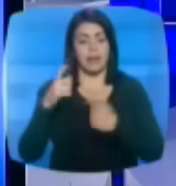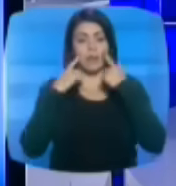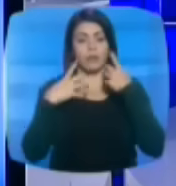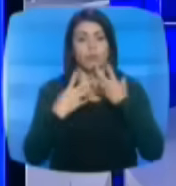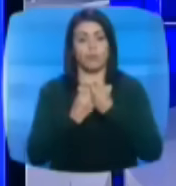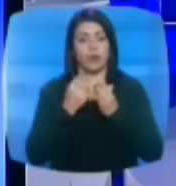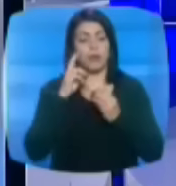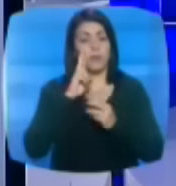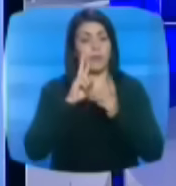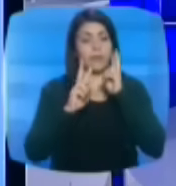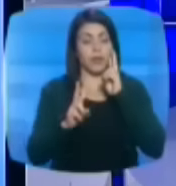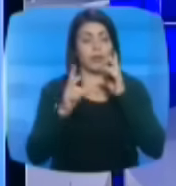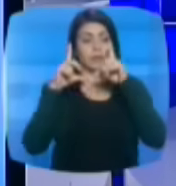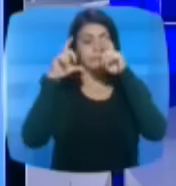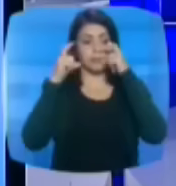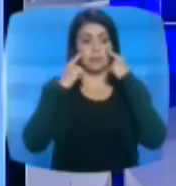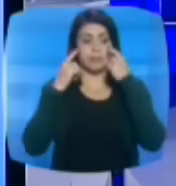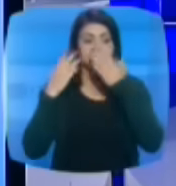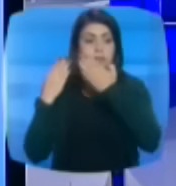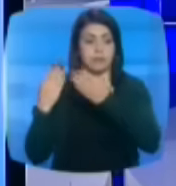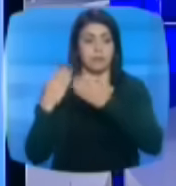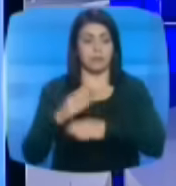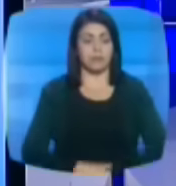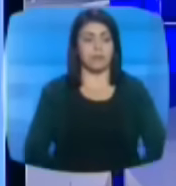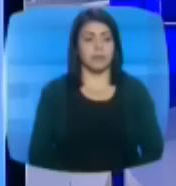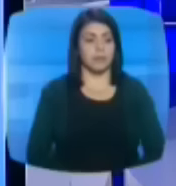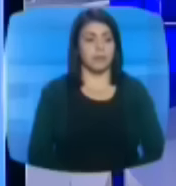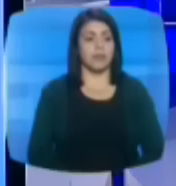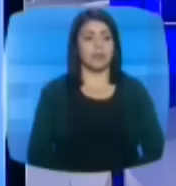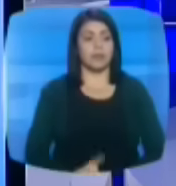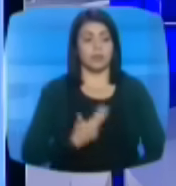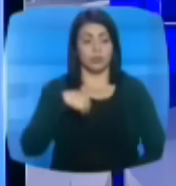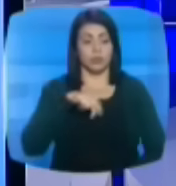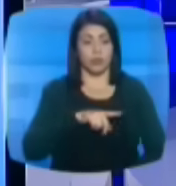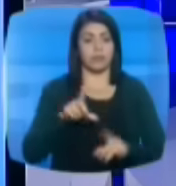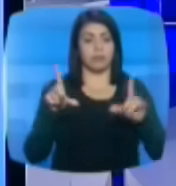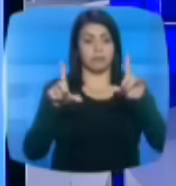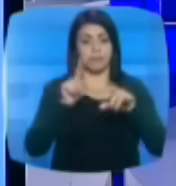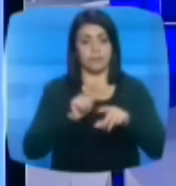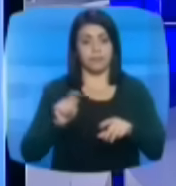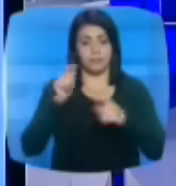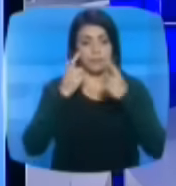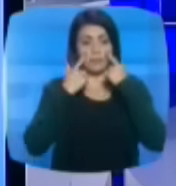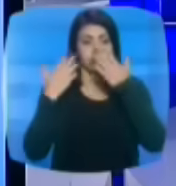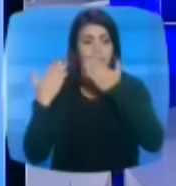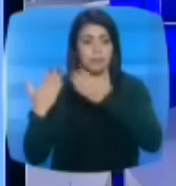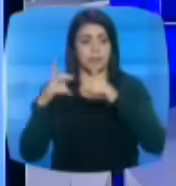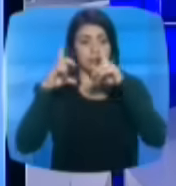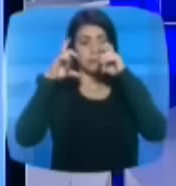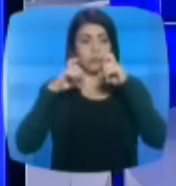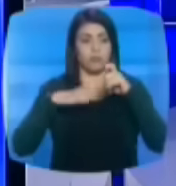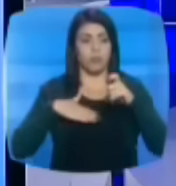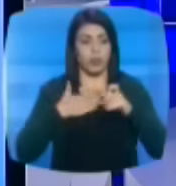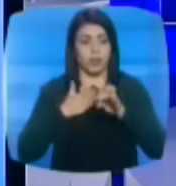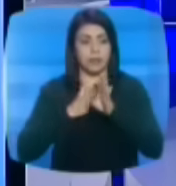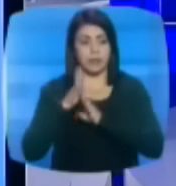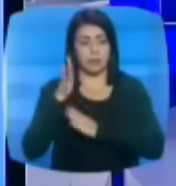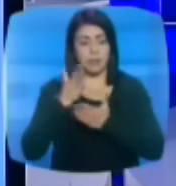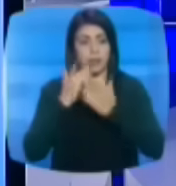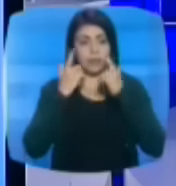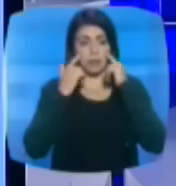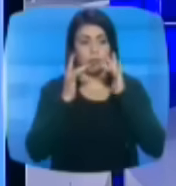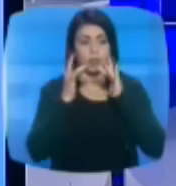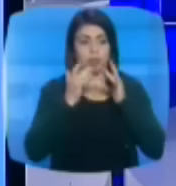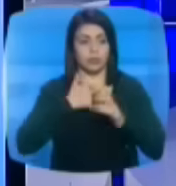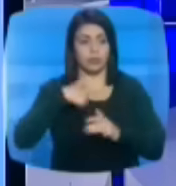redes sociales pueden seguirme de una vez. @MaiteGarcíaG y por supuesto las nuestras, @LoActual_TV en Instagram. Por allí siempre están en